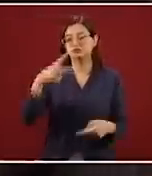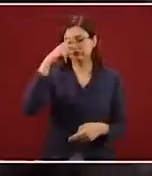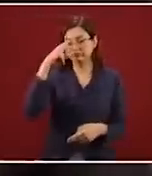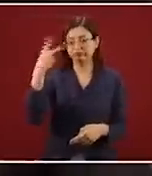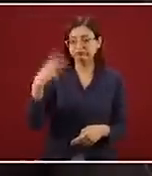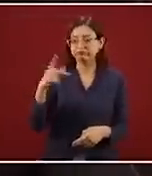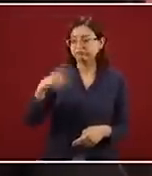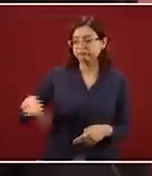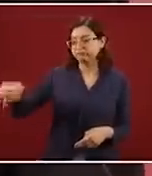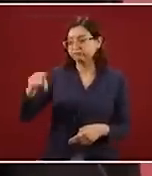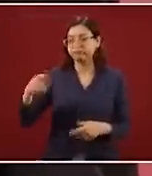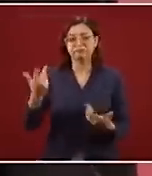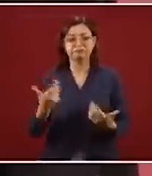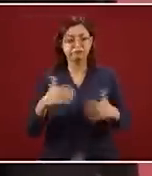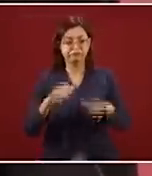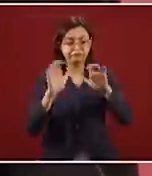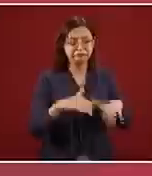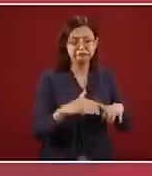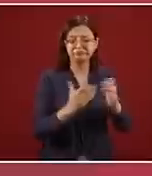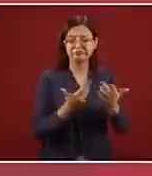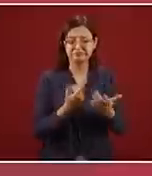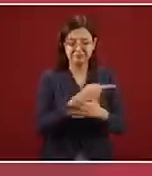y ofrecer atención médica